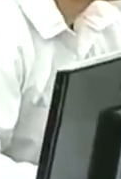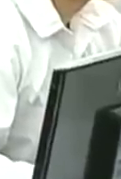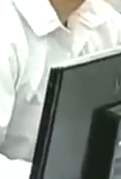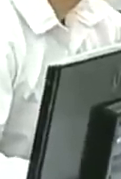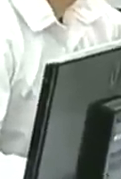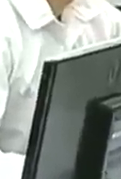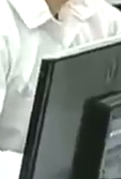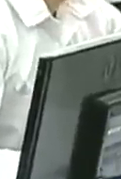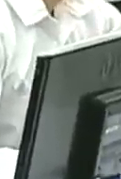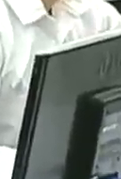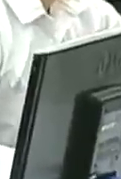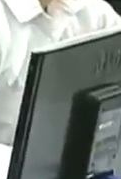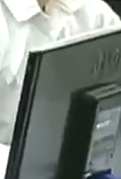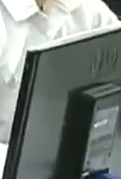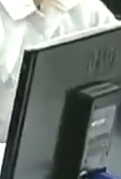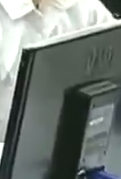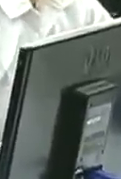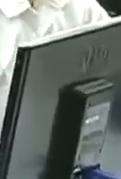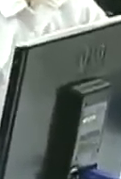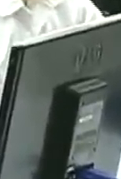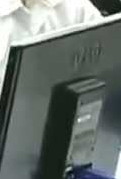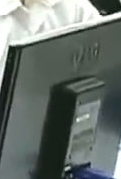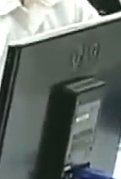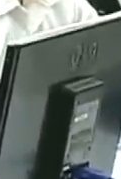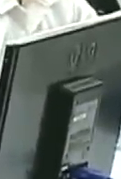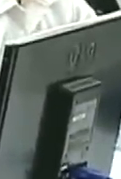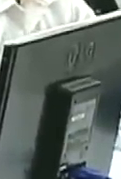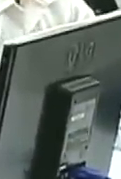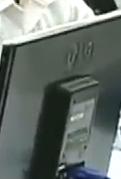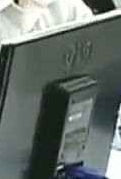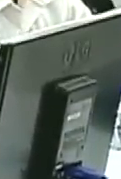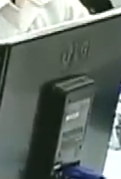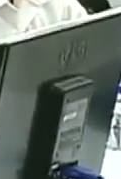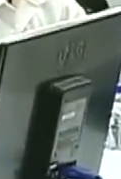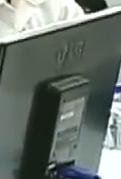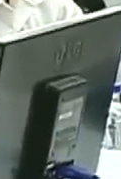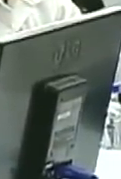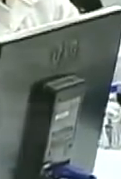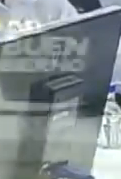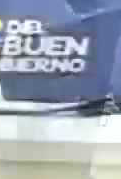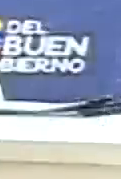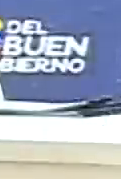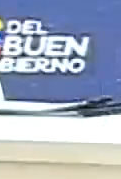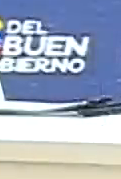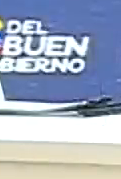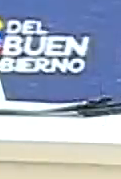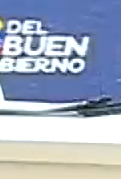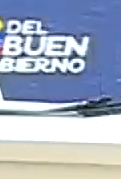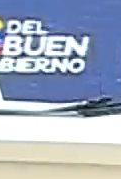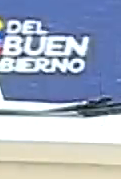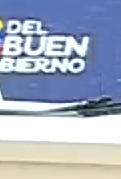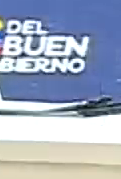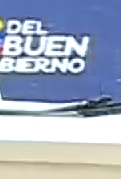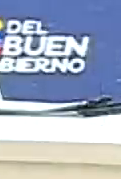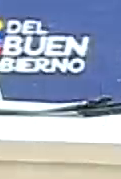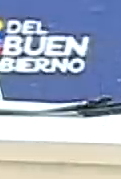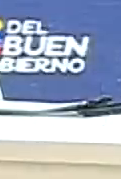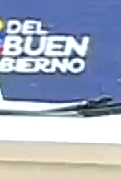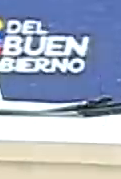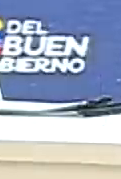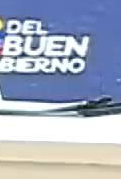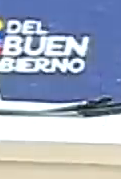necesaria, audaz, para conectarnos directamente con las